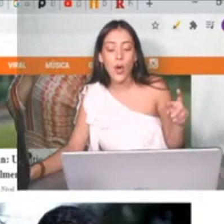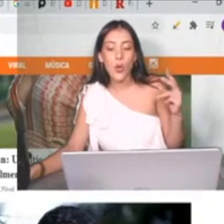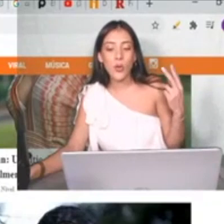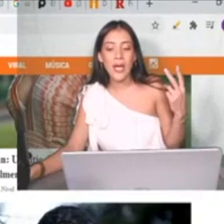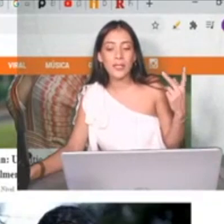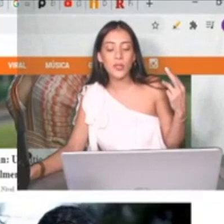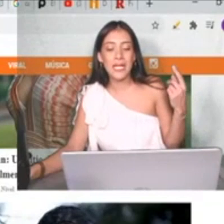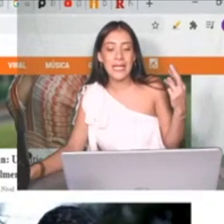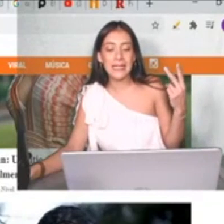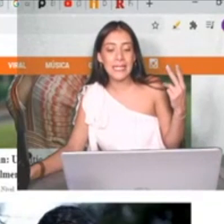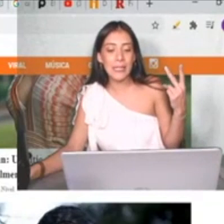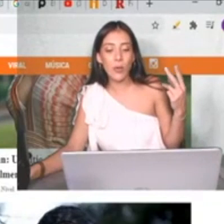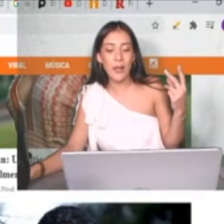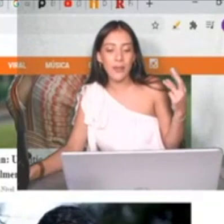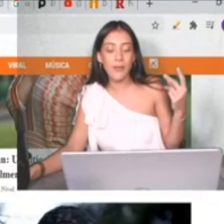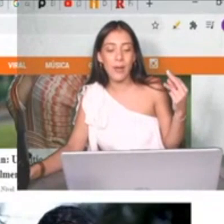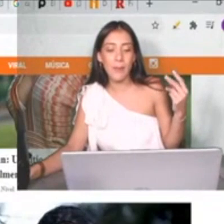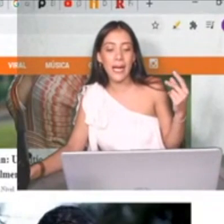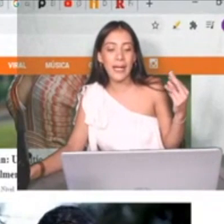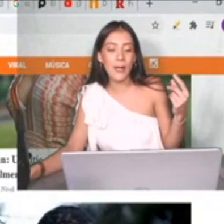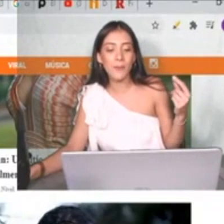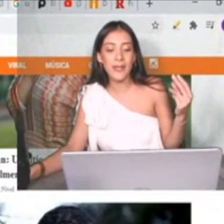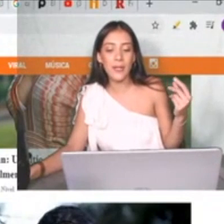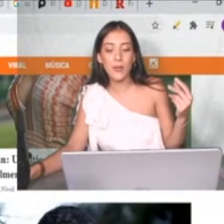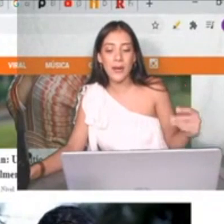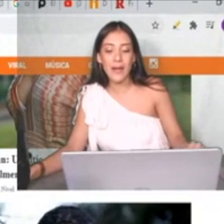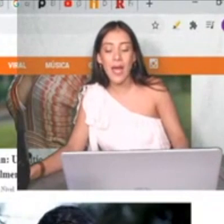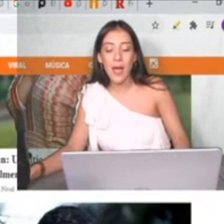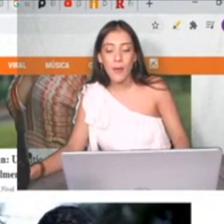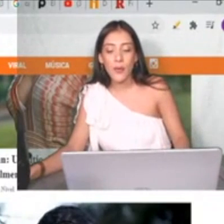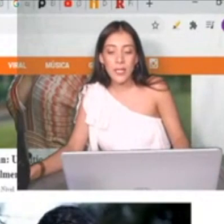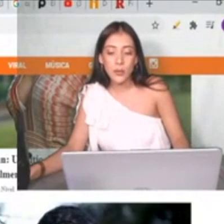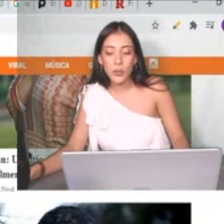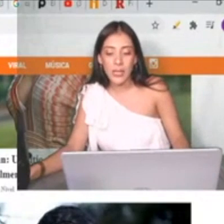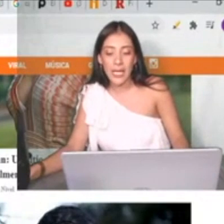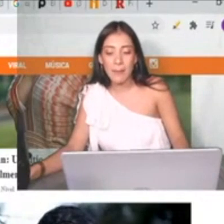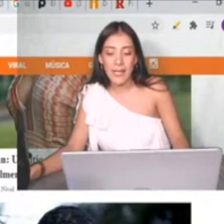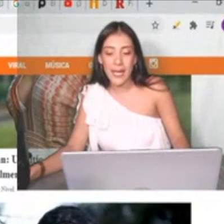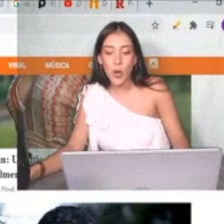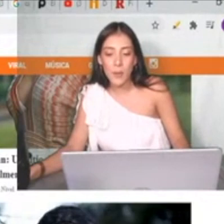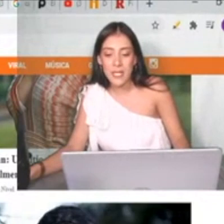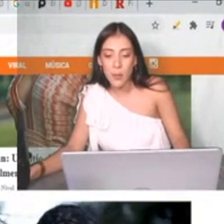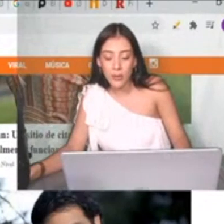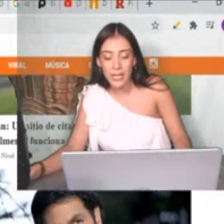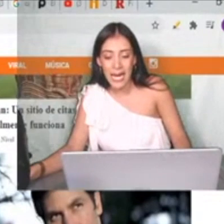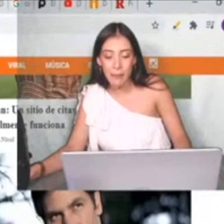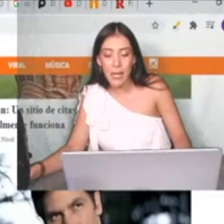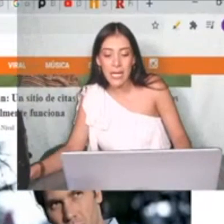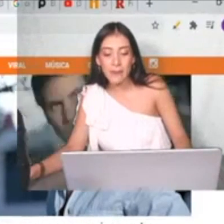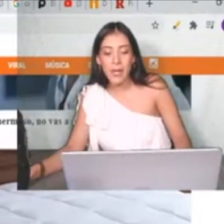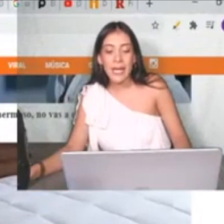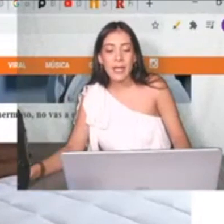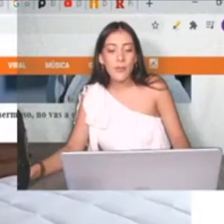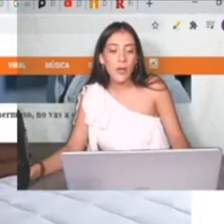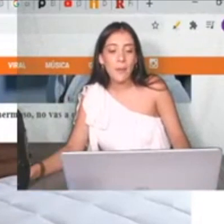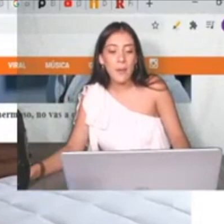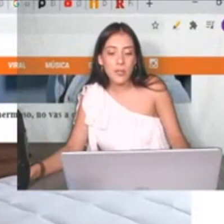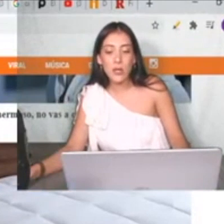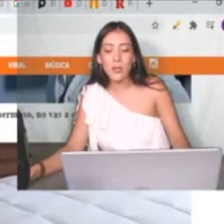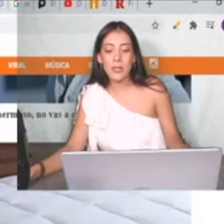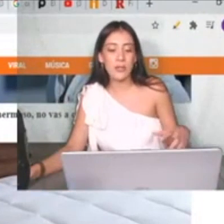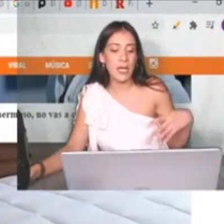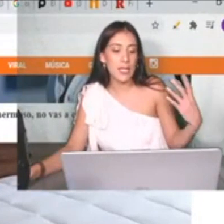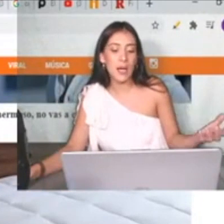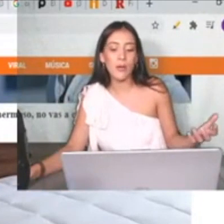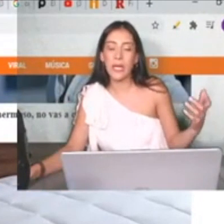fue un acto delictivo entre Felipe Calderón y el titular de la Fonatur, que era Miguel Gómez Montt, en la playa. ¿Qué fue lo que